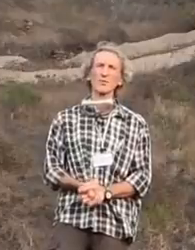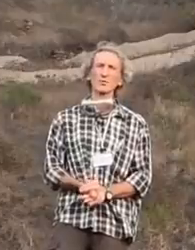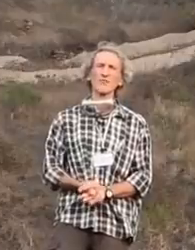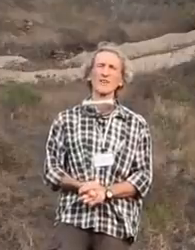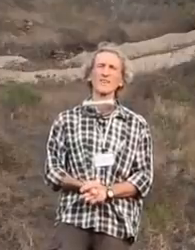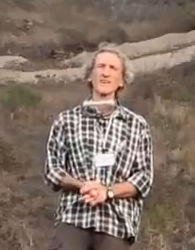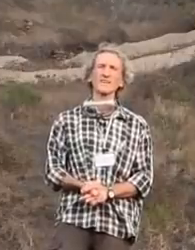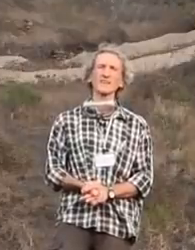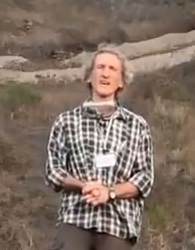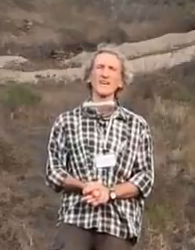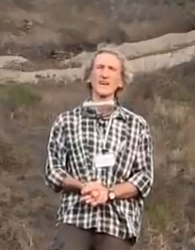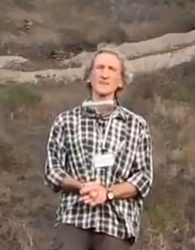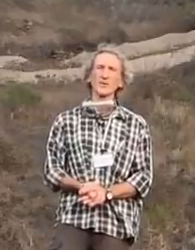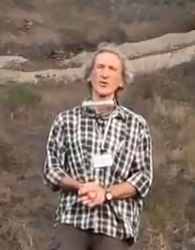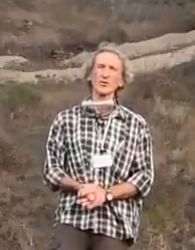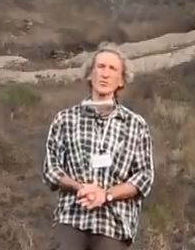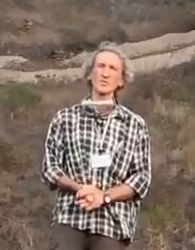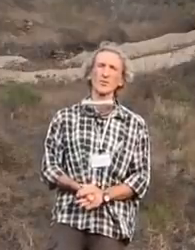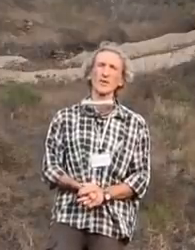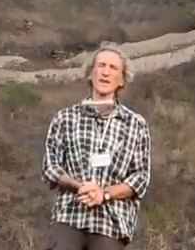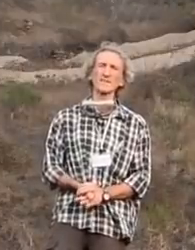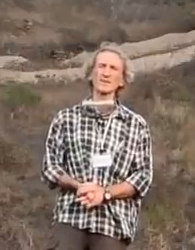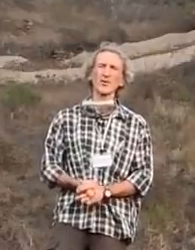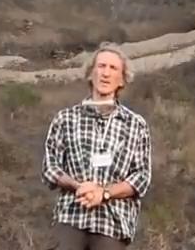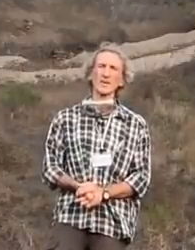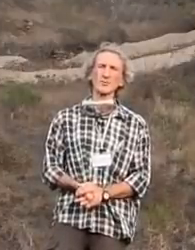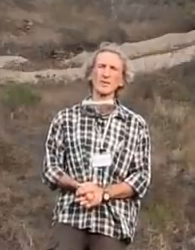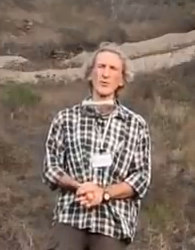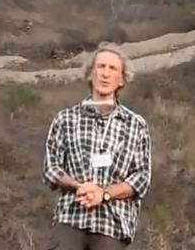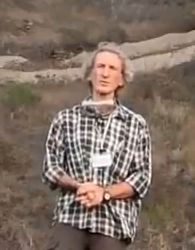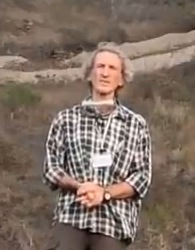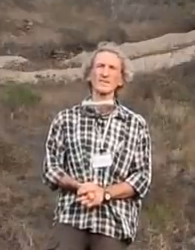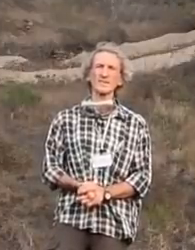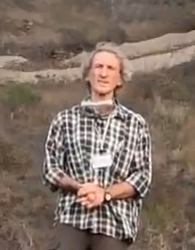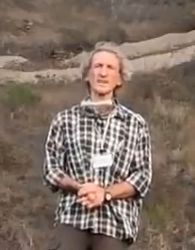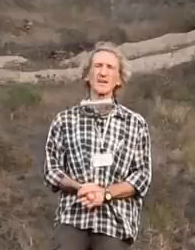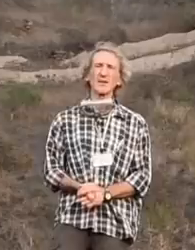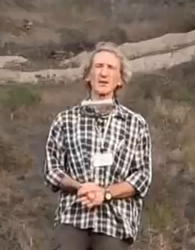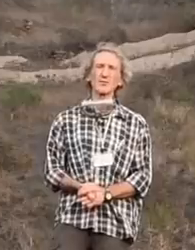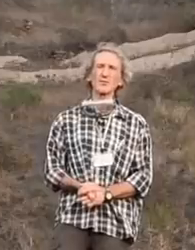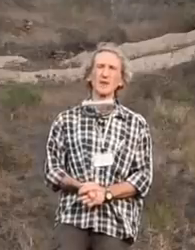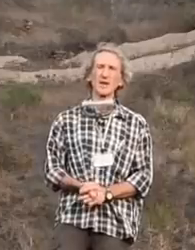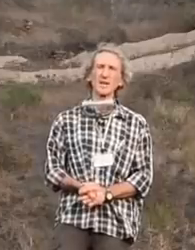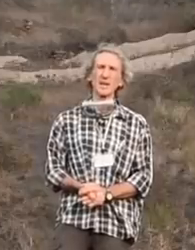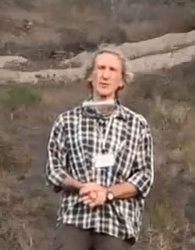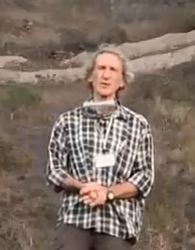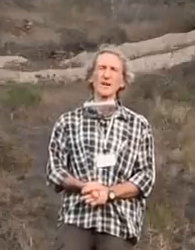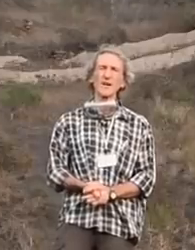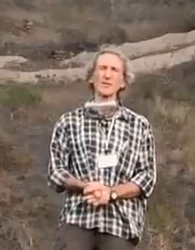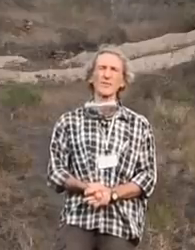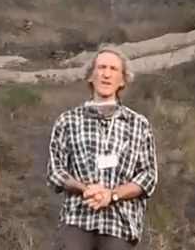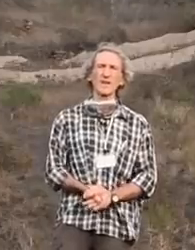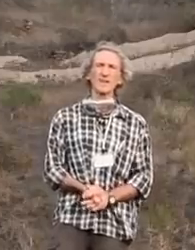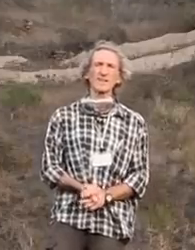magma, por su diferencia de densidad, las sacó como si de un gigantesco gato hidráulico se tratase. Leonardo Torriani, autor